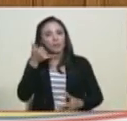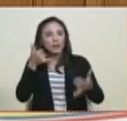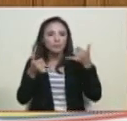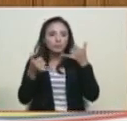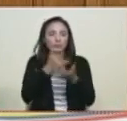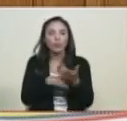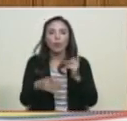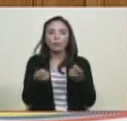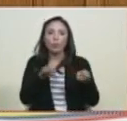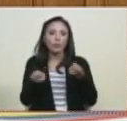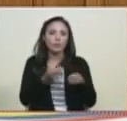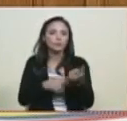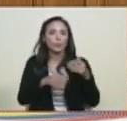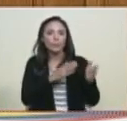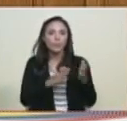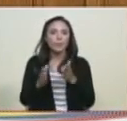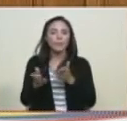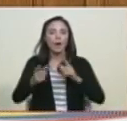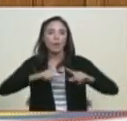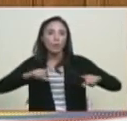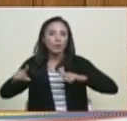coordinando cada detalle.